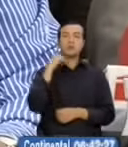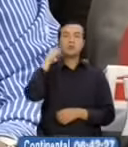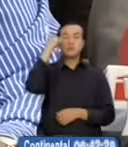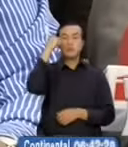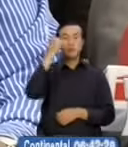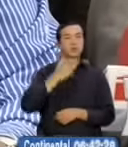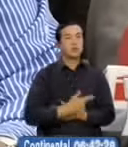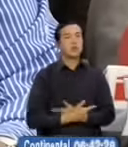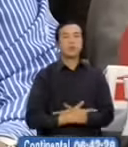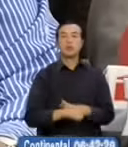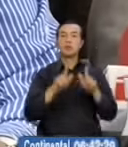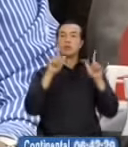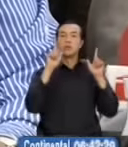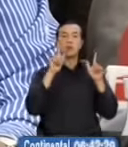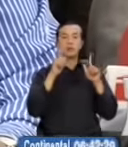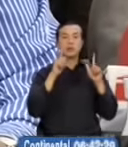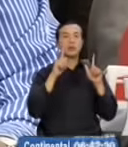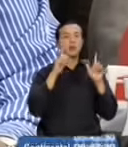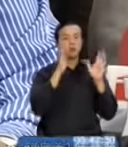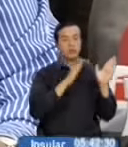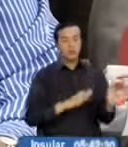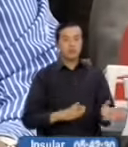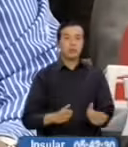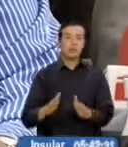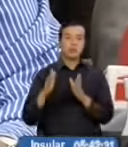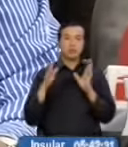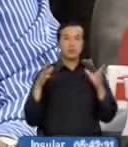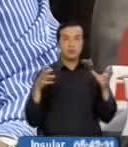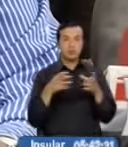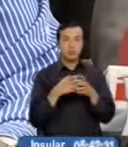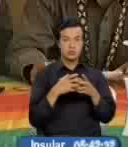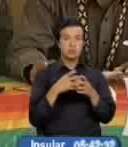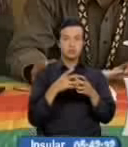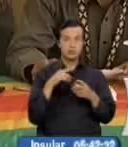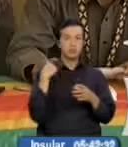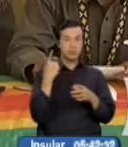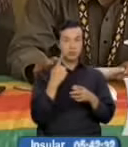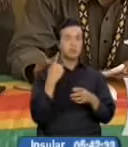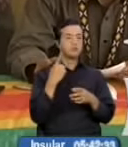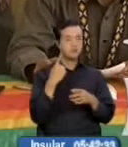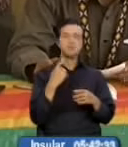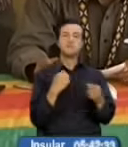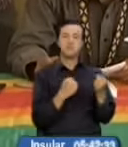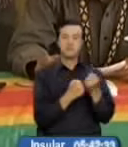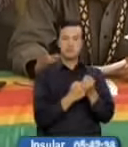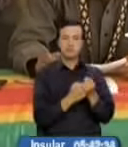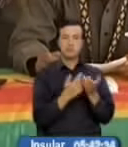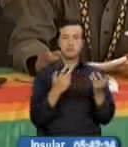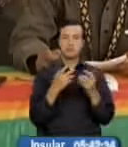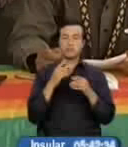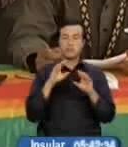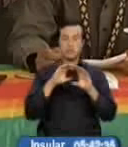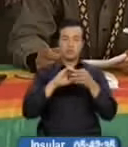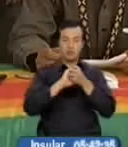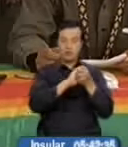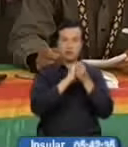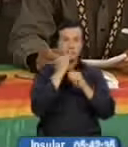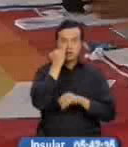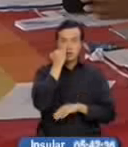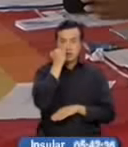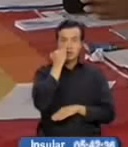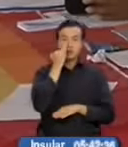la libre y la libertad de organización es la que defendemos. La Confederación de Nacionalidades Indígenas del Ecuador,